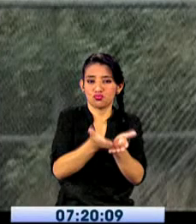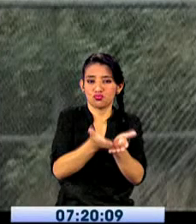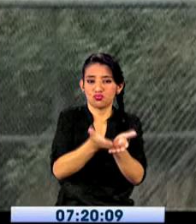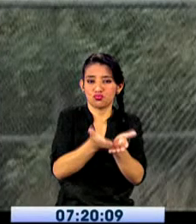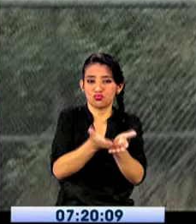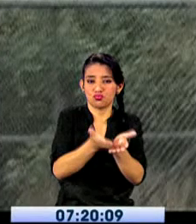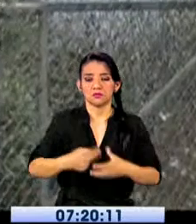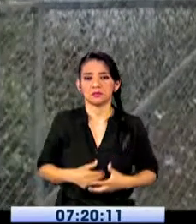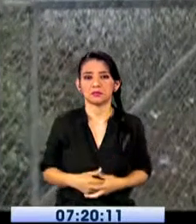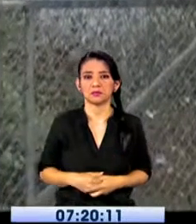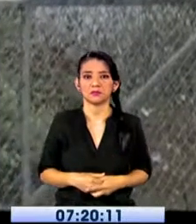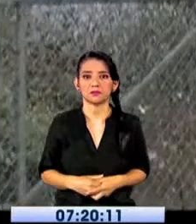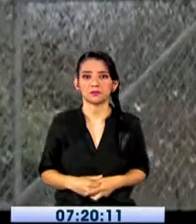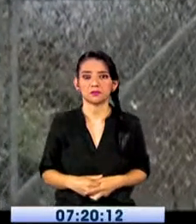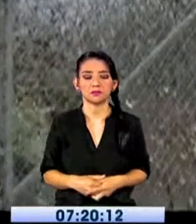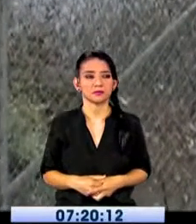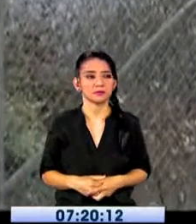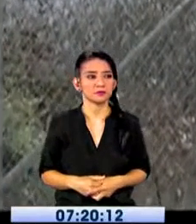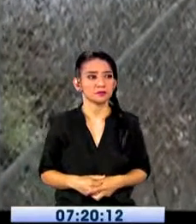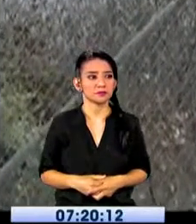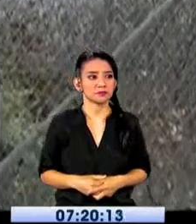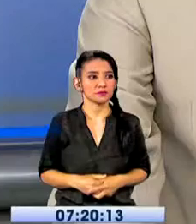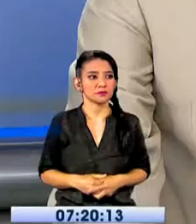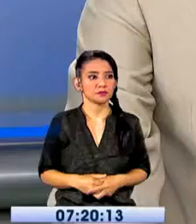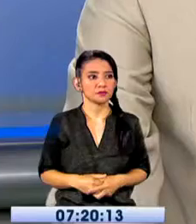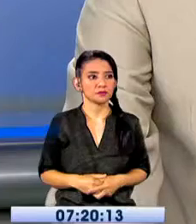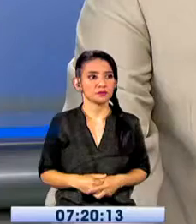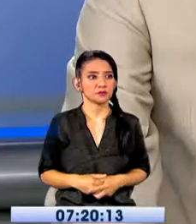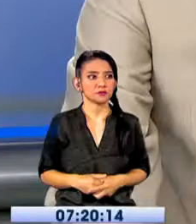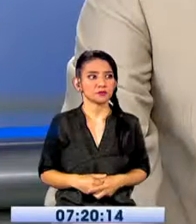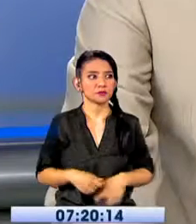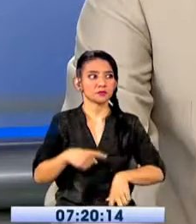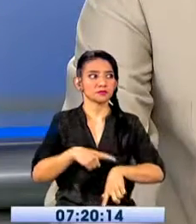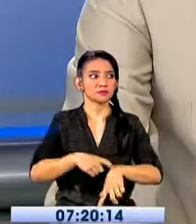García, desde Manta, provincia de Manabí, informó Wendy Delgado.